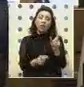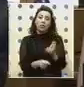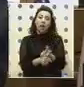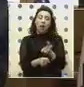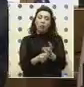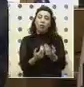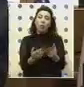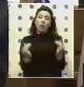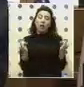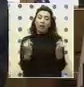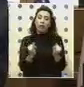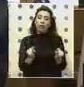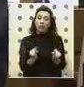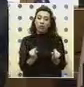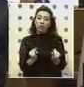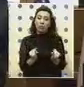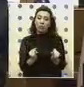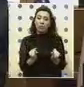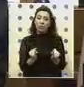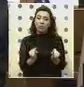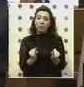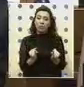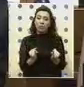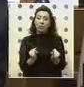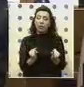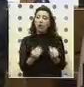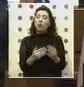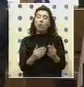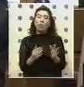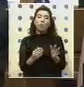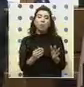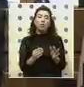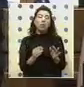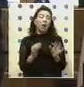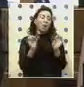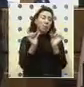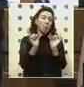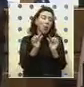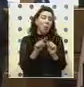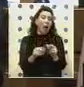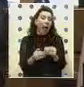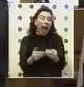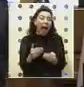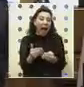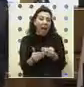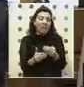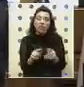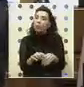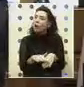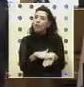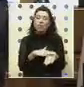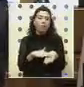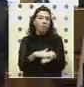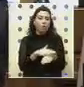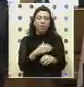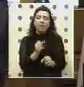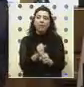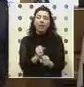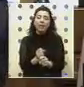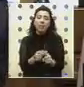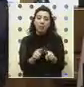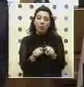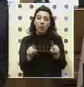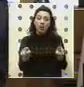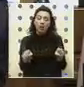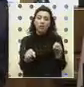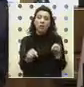mayores de cualquier forma, de la forma que sea, y aunque sean pequeños puntos, pequeños pasos, son fundamentales para trabajar por ellos,